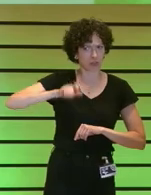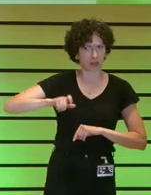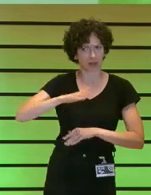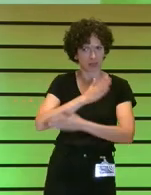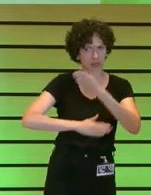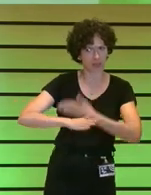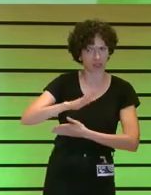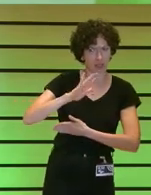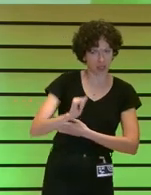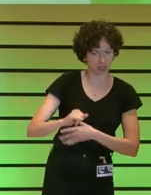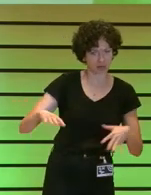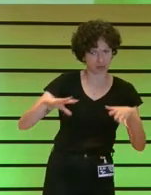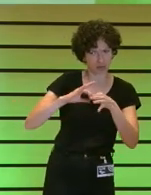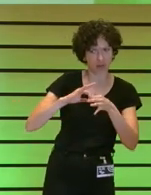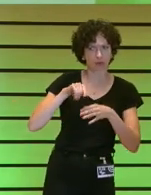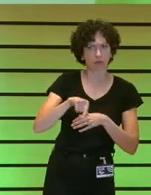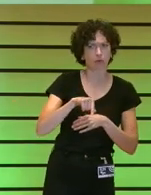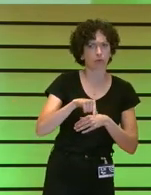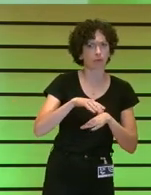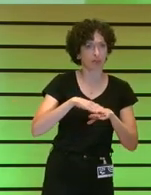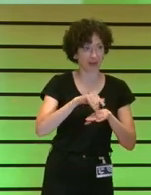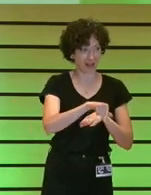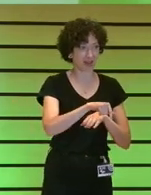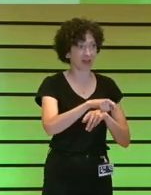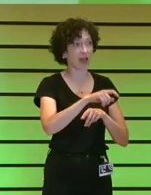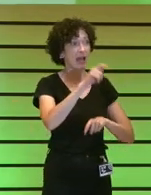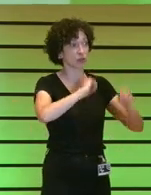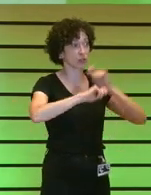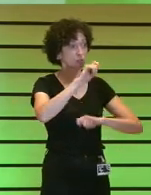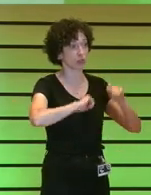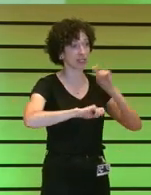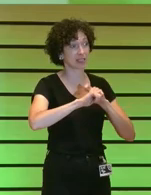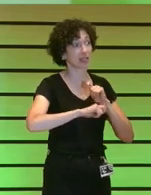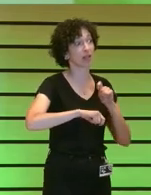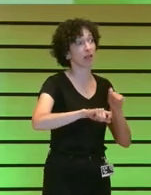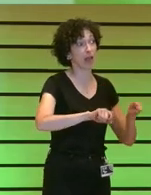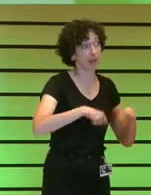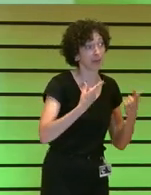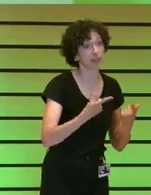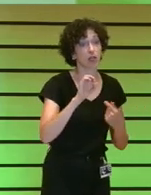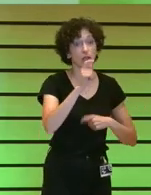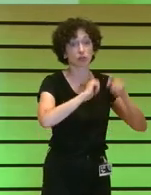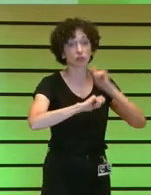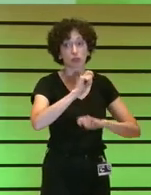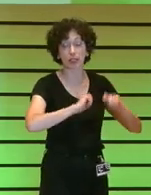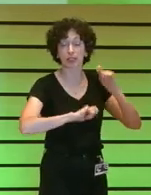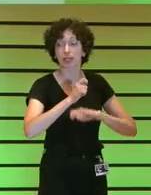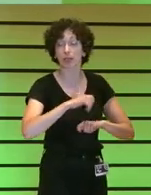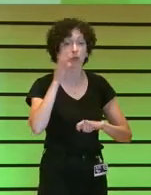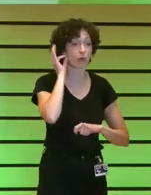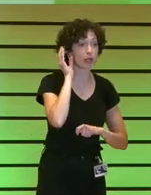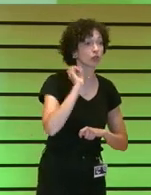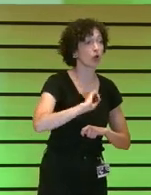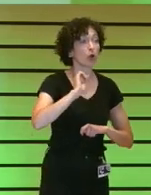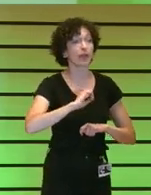tiene un peso importante en el trabajo de organizaciones ambientales o en el trabajo de organizaciones de mujeres o el trabajo de organizaciones de cooperación